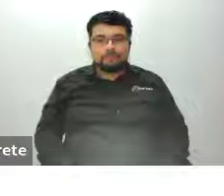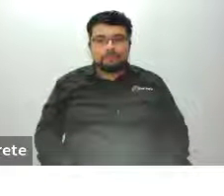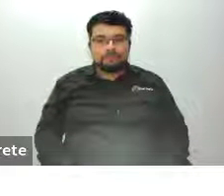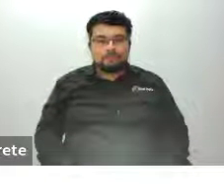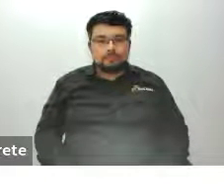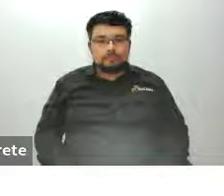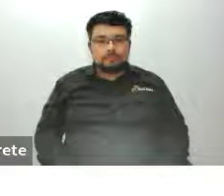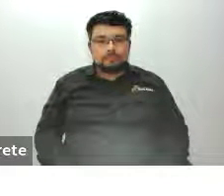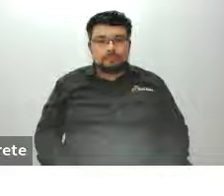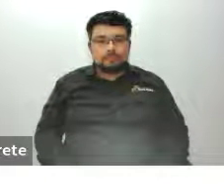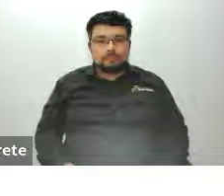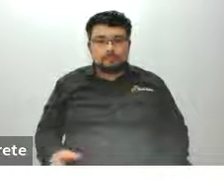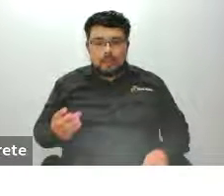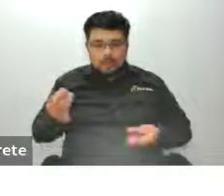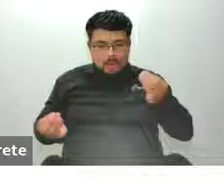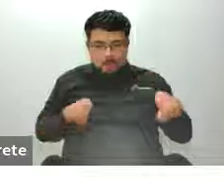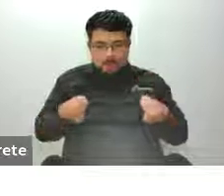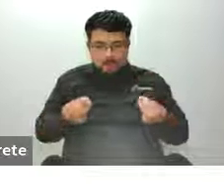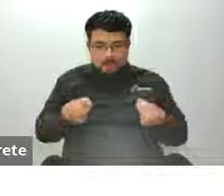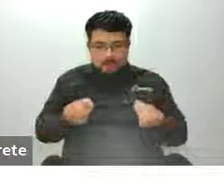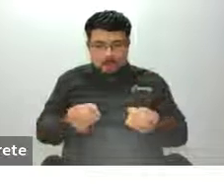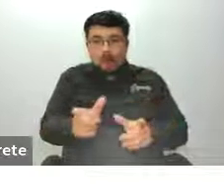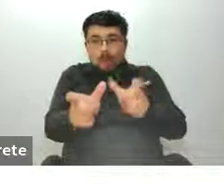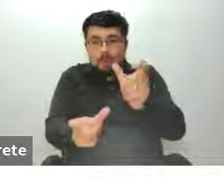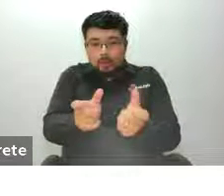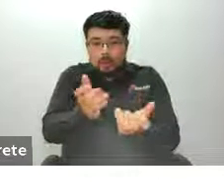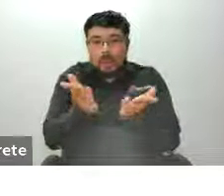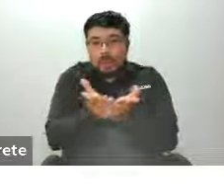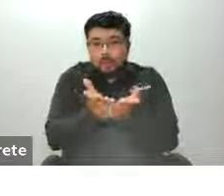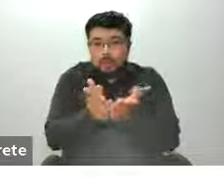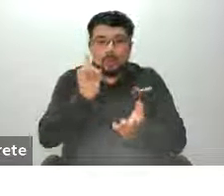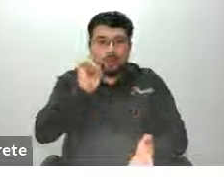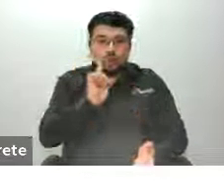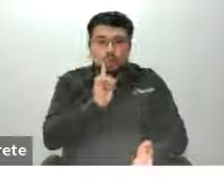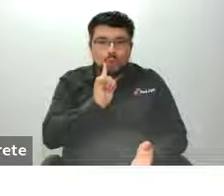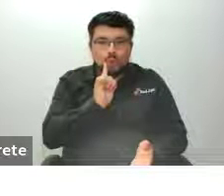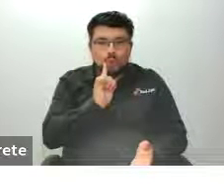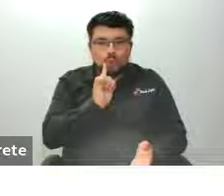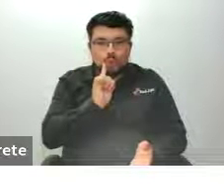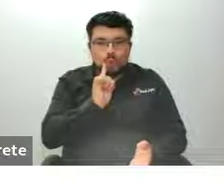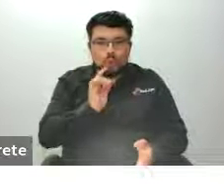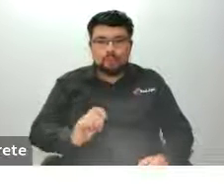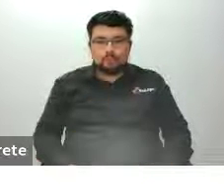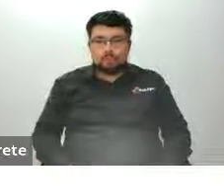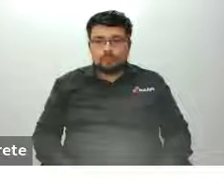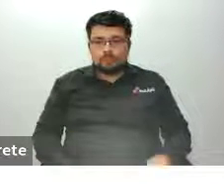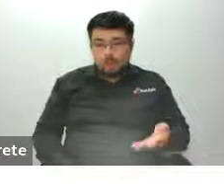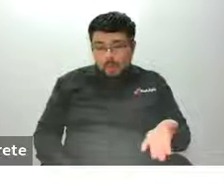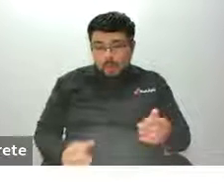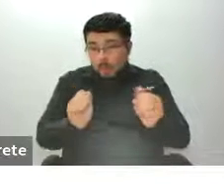¿Qué pasa con los estudiantes sordos? Los estudiantes sordos pueden o podrían